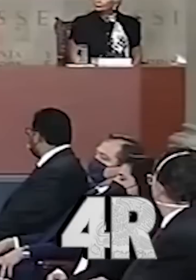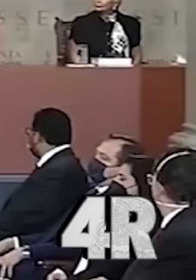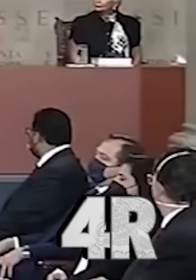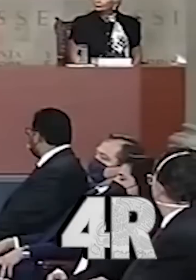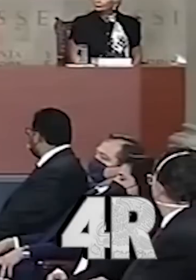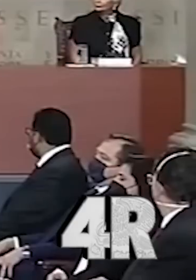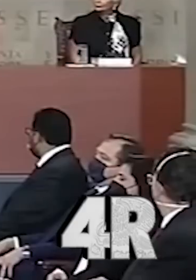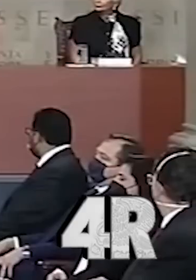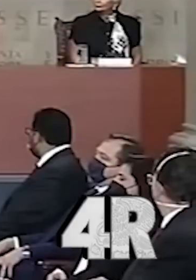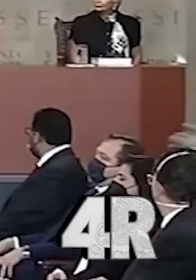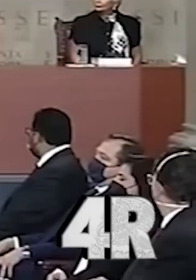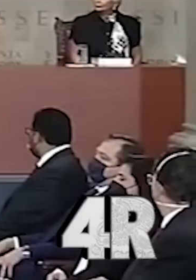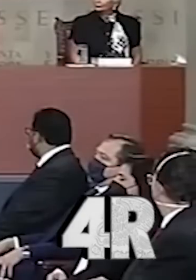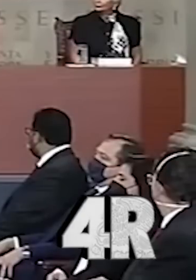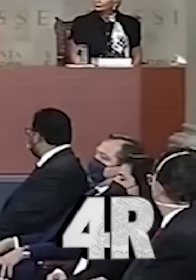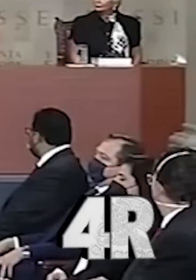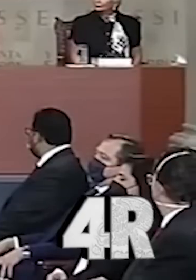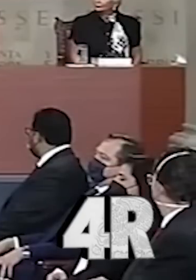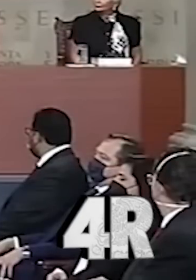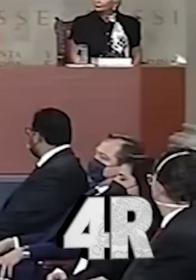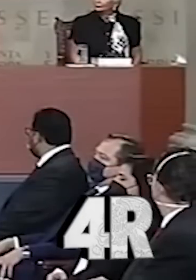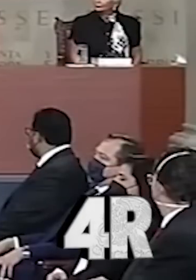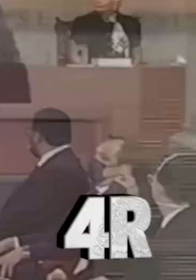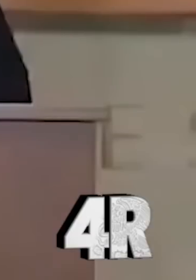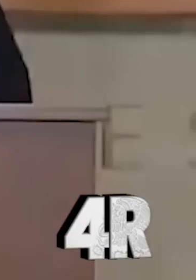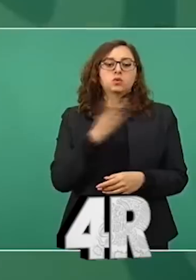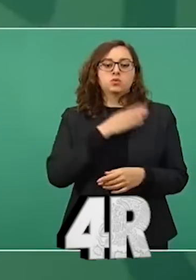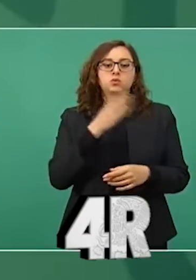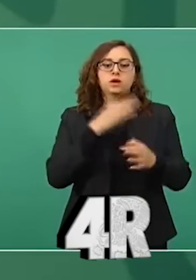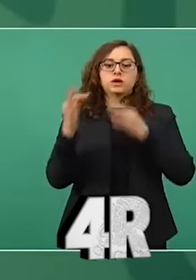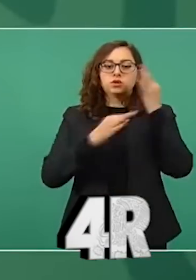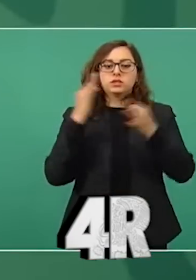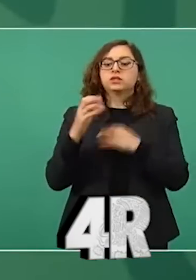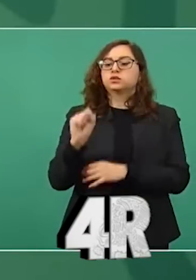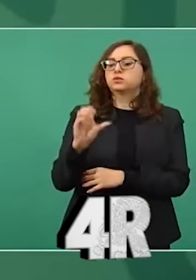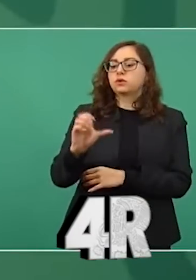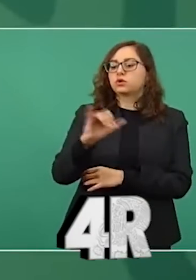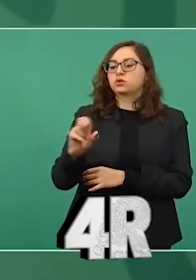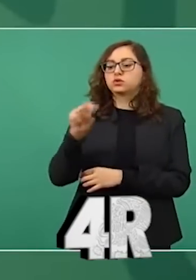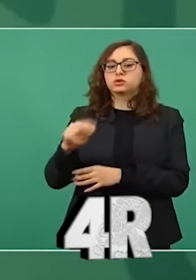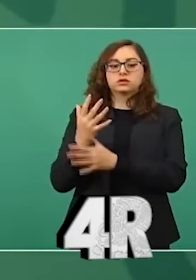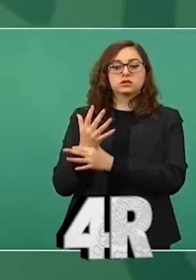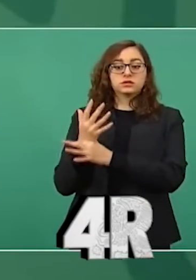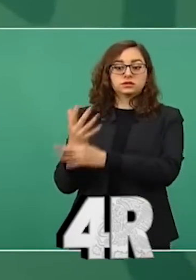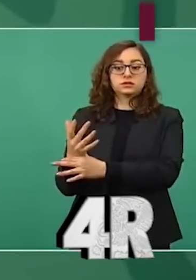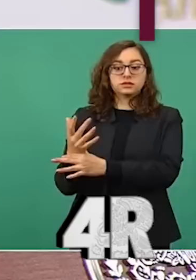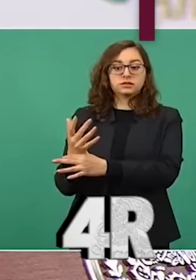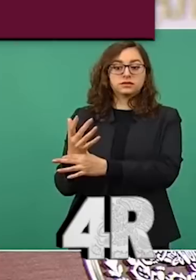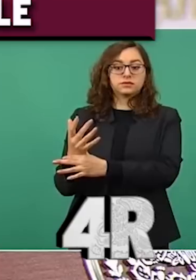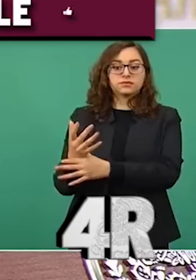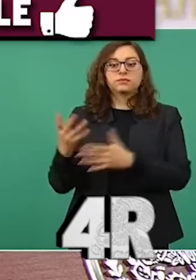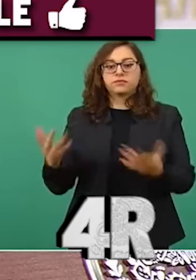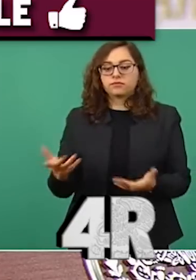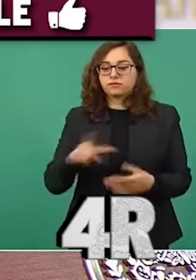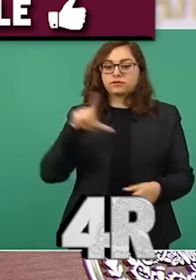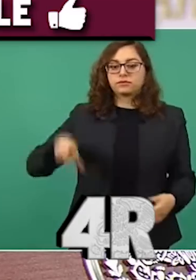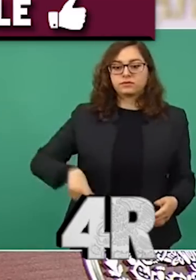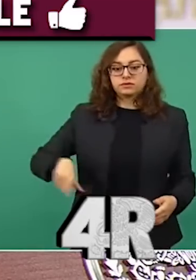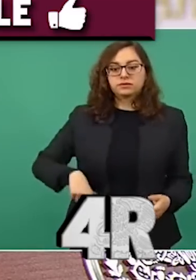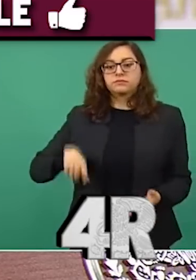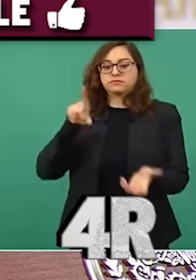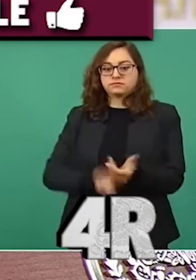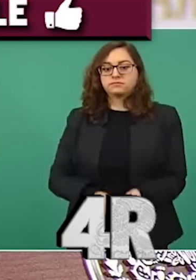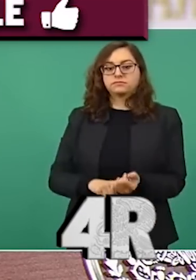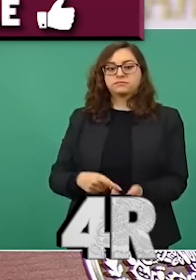todos sus comentarios acá abajo y abramos el debate. Y pues bueno, ciudadanos, toda la información que vaya saliendo referente a este tema